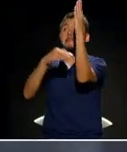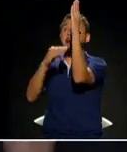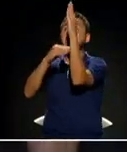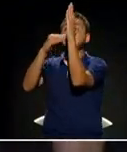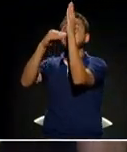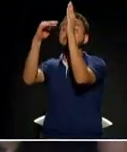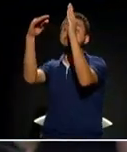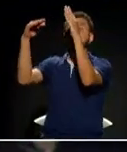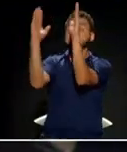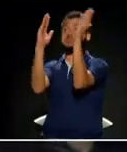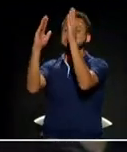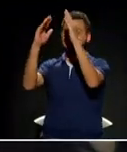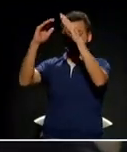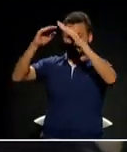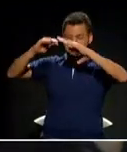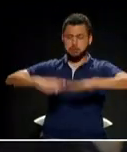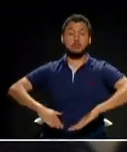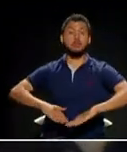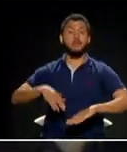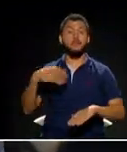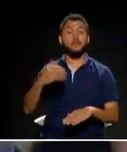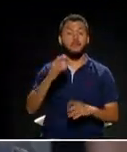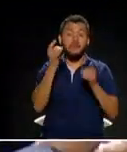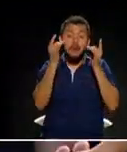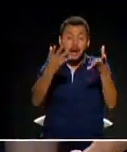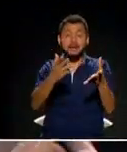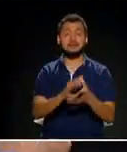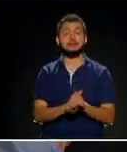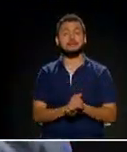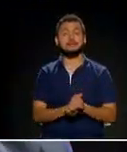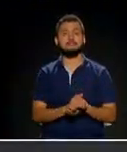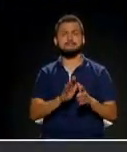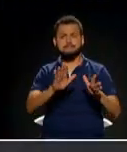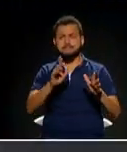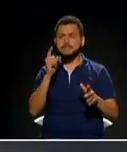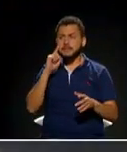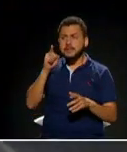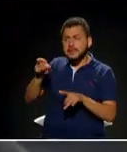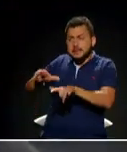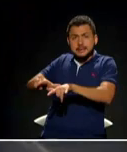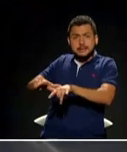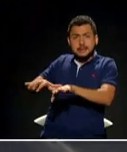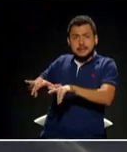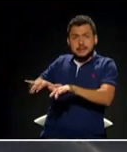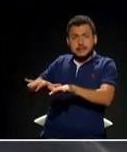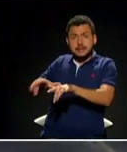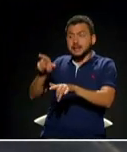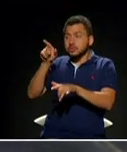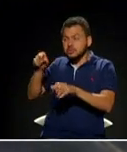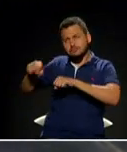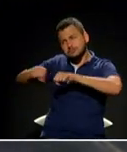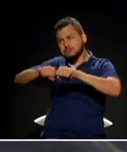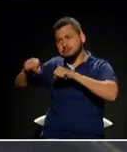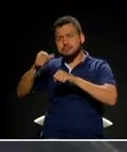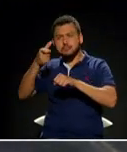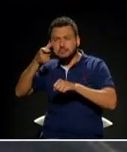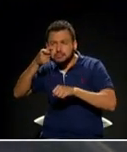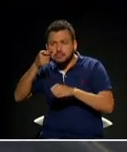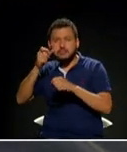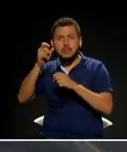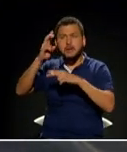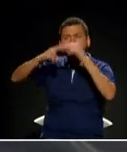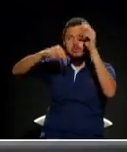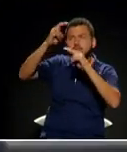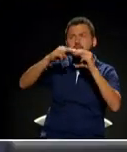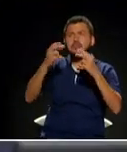las curadurías como debe hacer la oficina de gestión o es la secretaria de gestión territorial tiene unas funciones específicas unas funciones